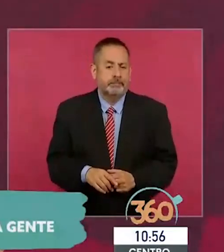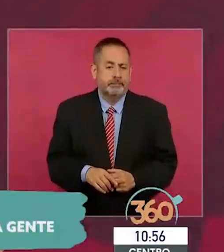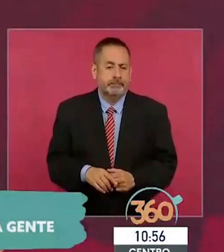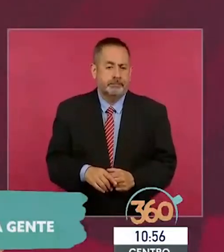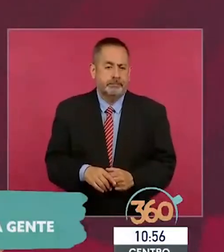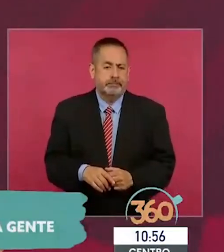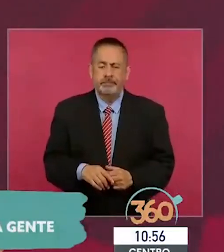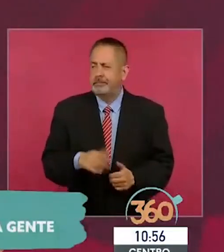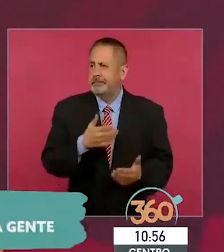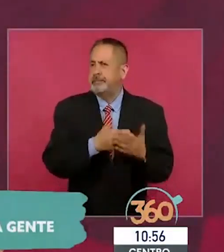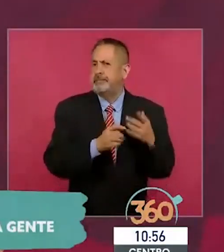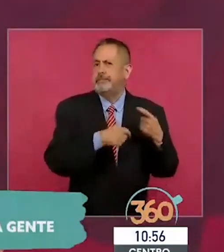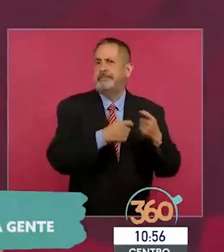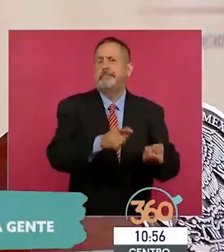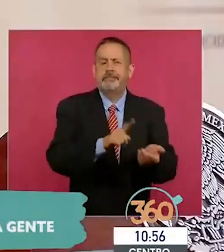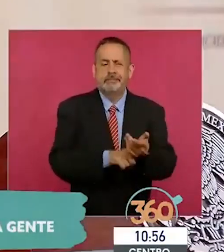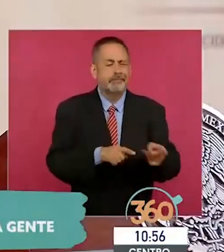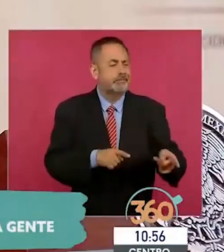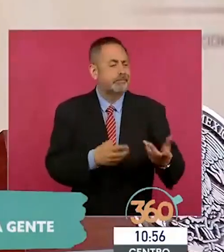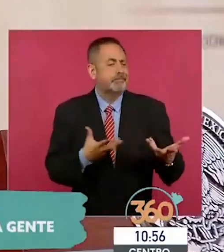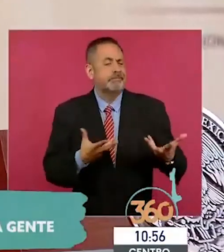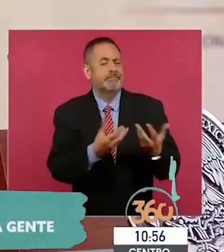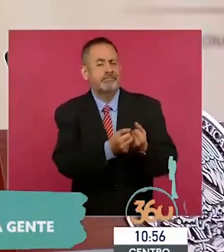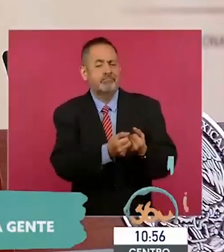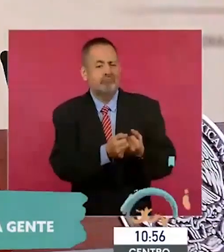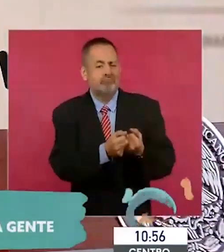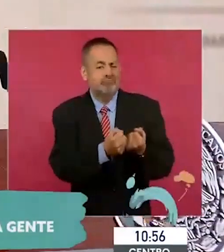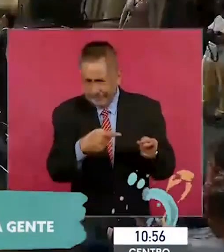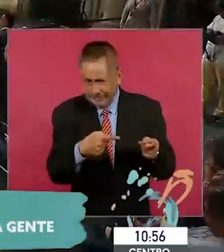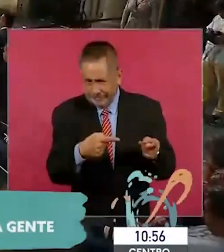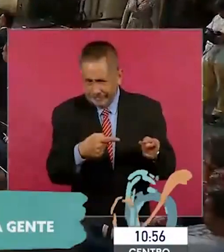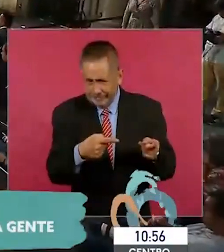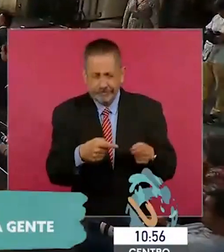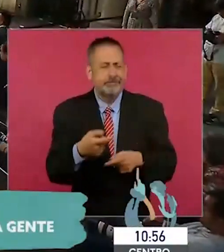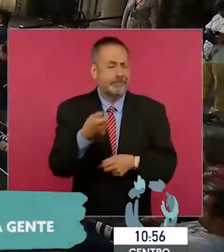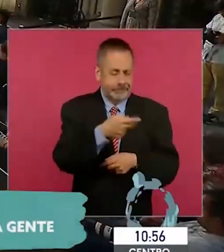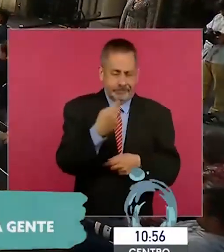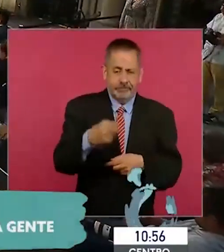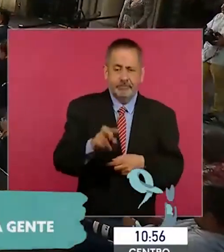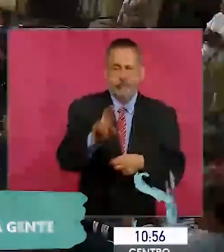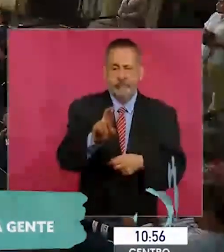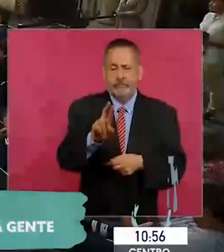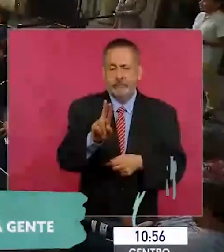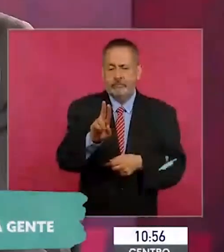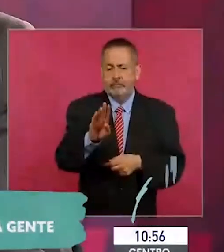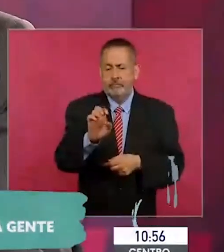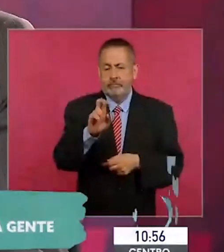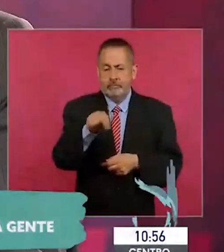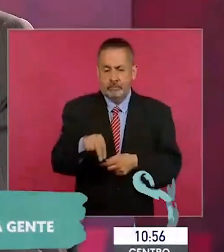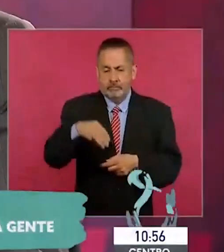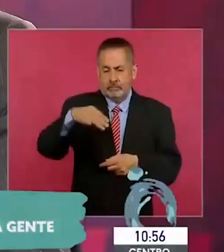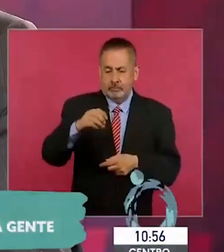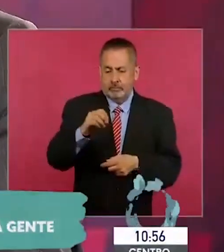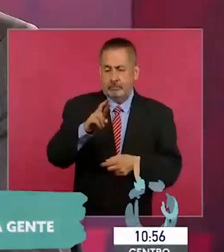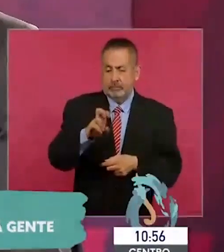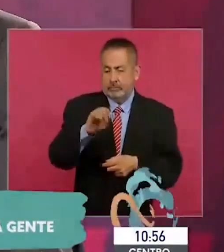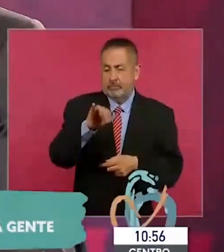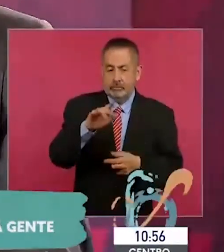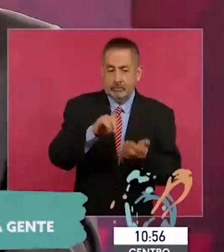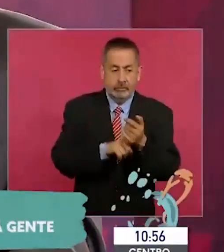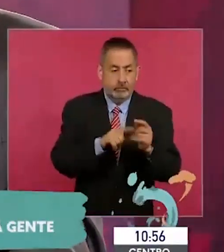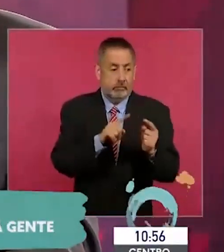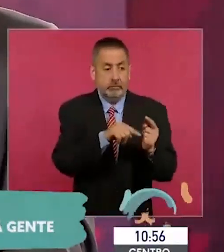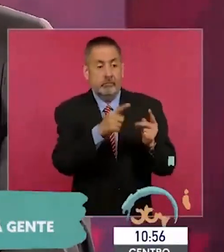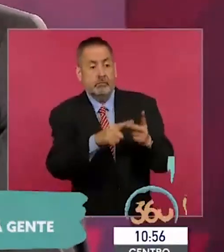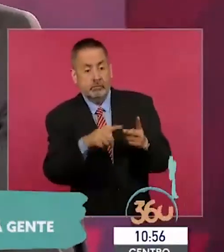el que está ahora de brazo derecho, Rubén Moreira, sí, para no hablar